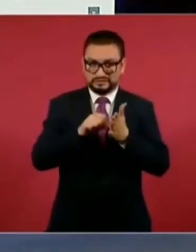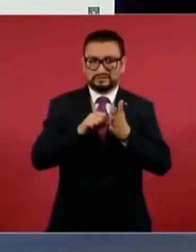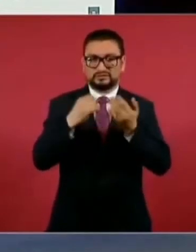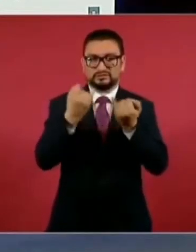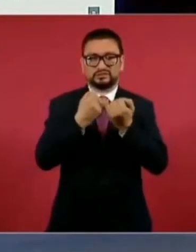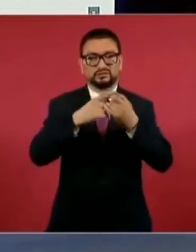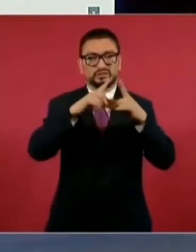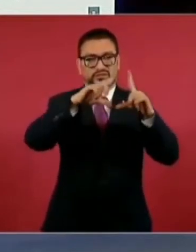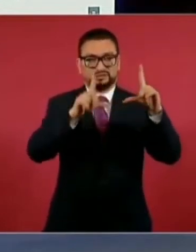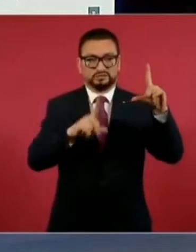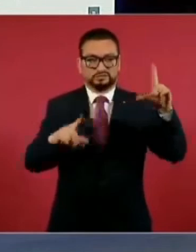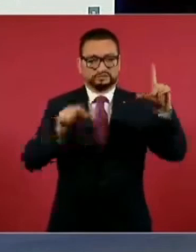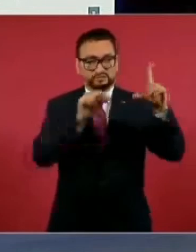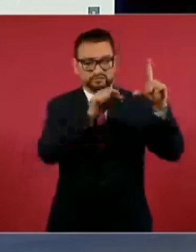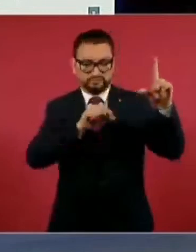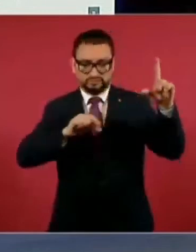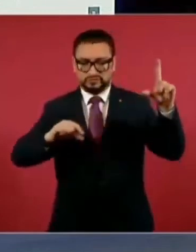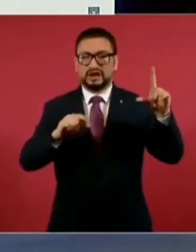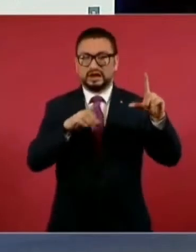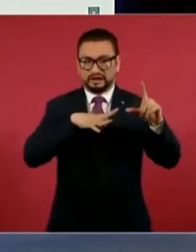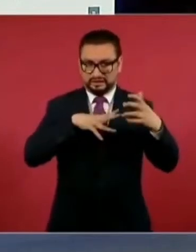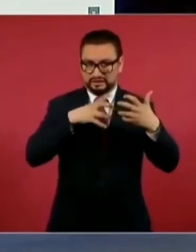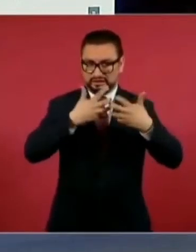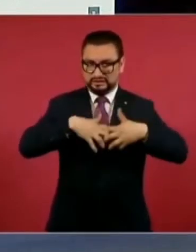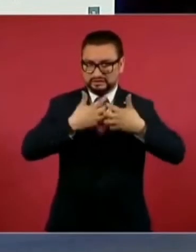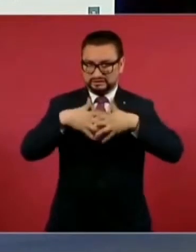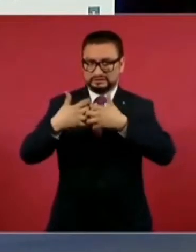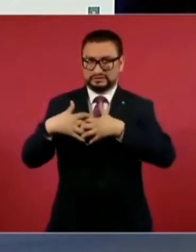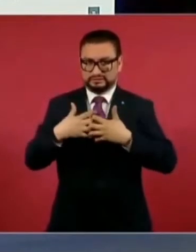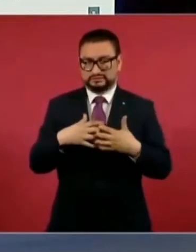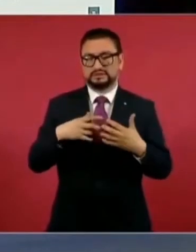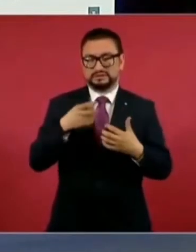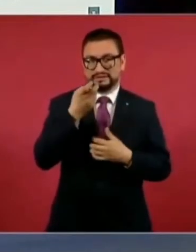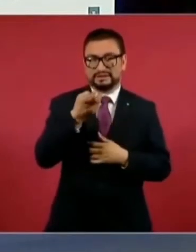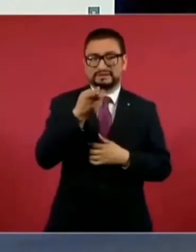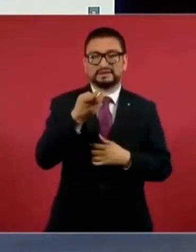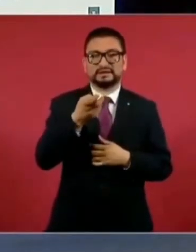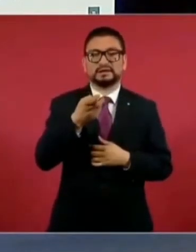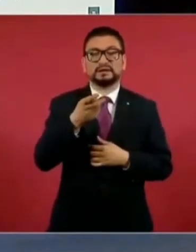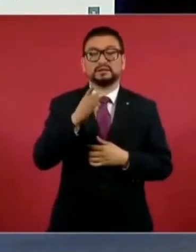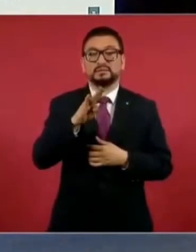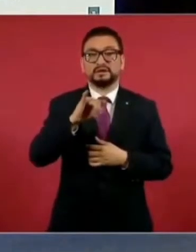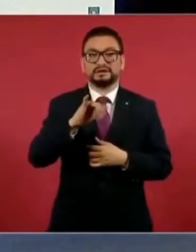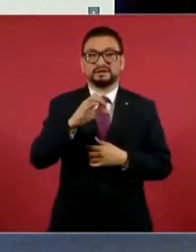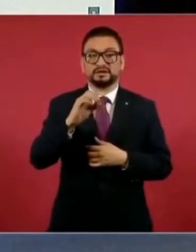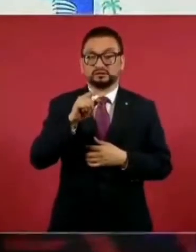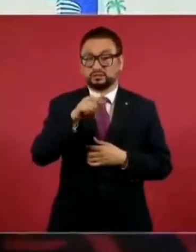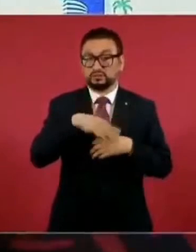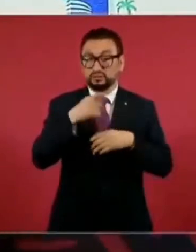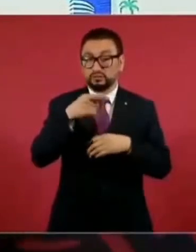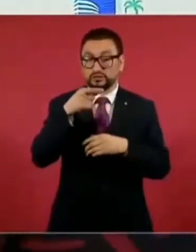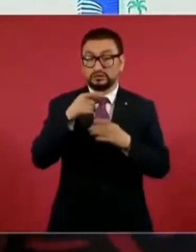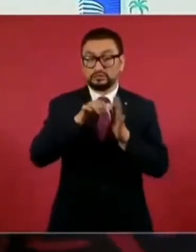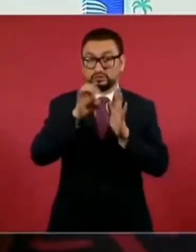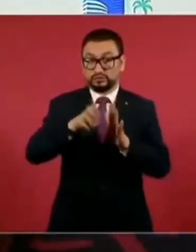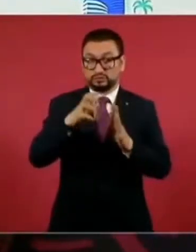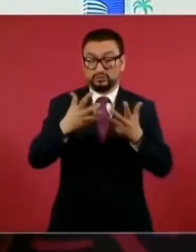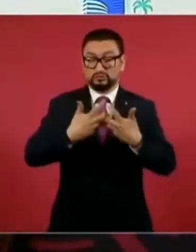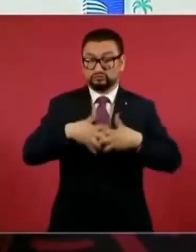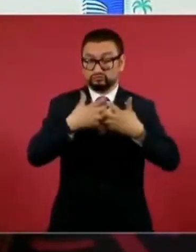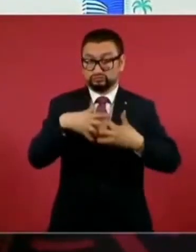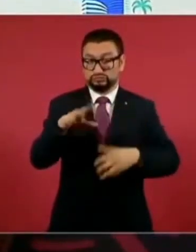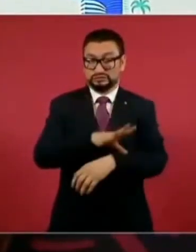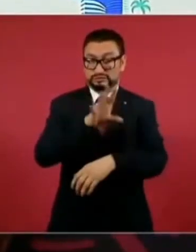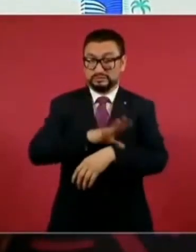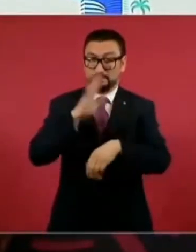corredor muy importante industrial, que inclusive ahorita en demanda y en consumo de energía es mayor